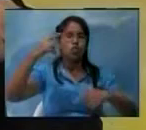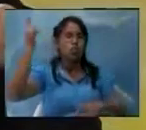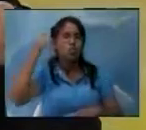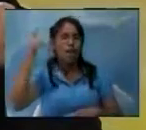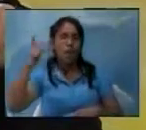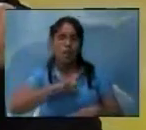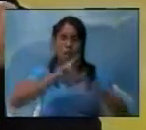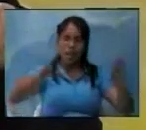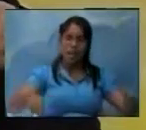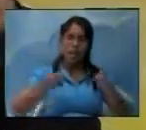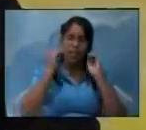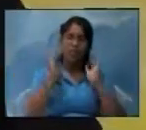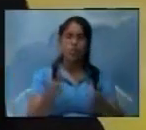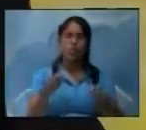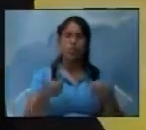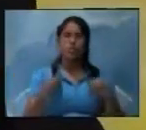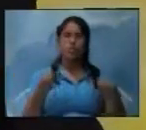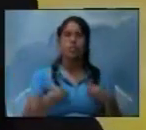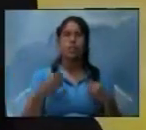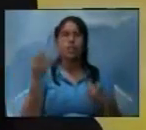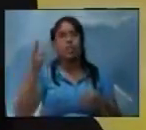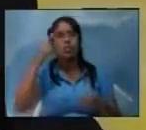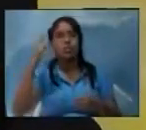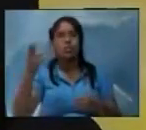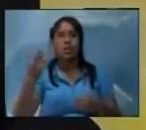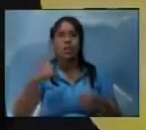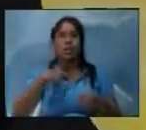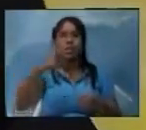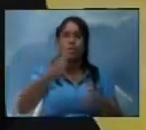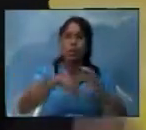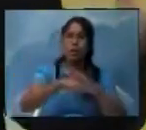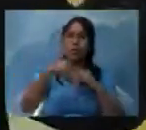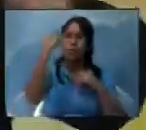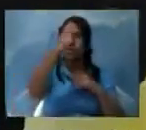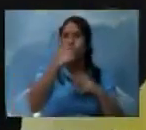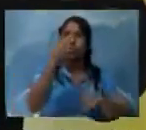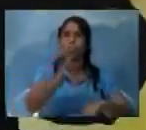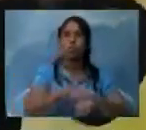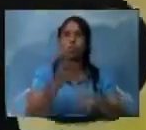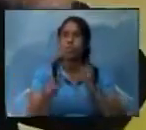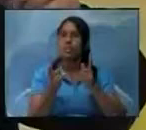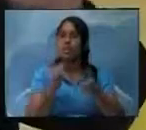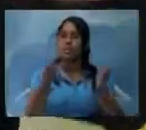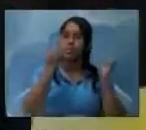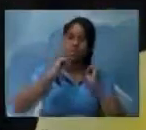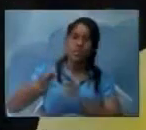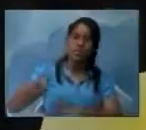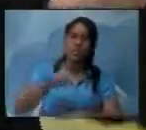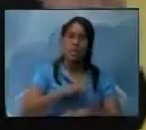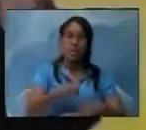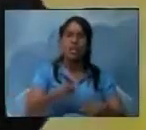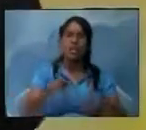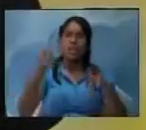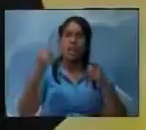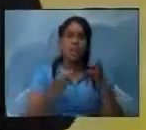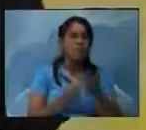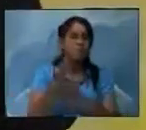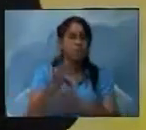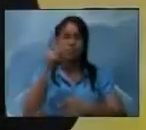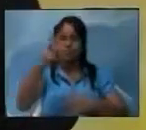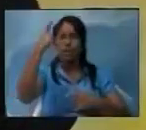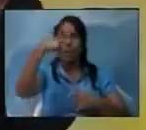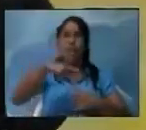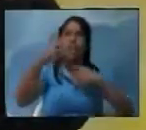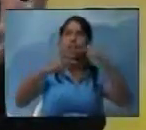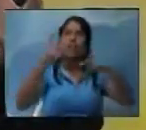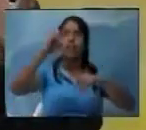mi Redentor vive, y que yo sé que yo voy a ver su rostro, porque aún deshecha está mi piel, yo sé que he de ver al